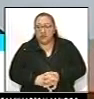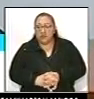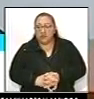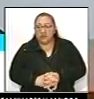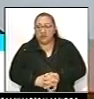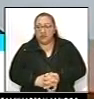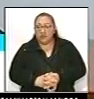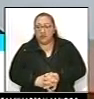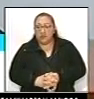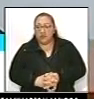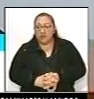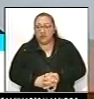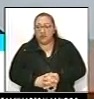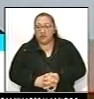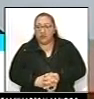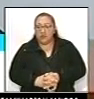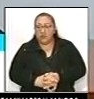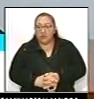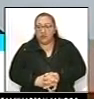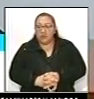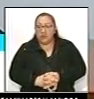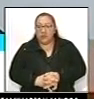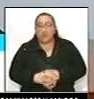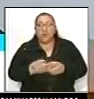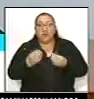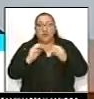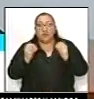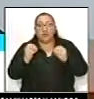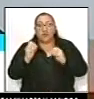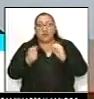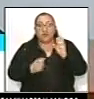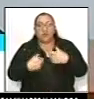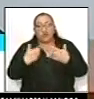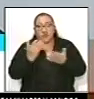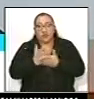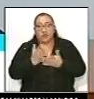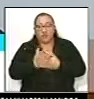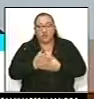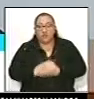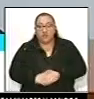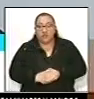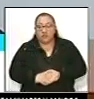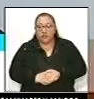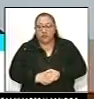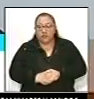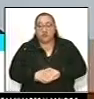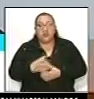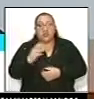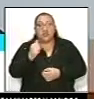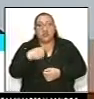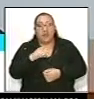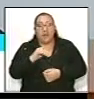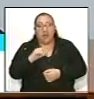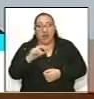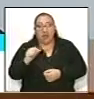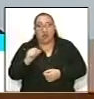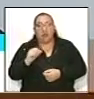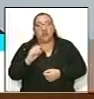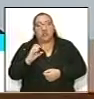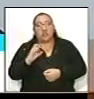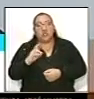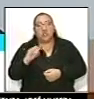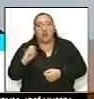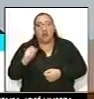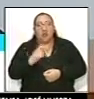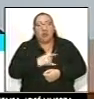nosotros, porque tenemos cientos de personas jóvenes que están ahorita estudiando en la UNI, en la San Marcos, en la San Cristóbal, en